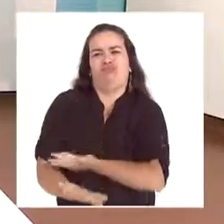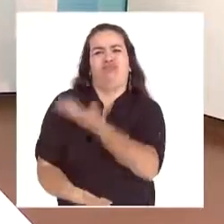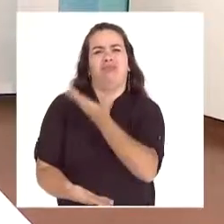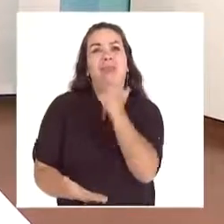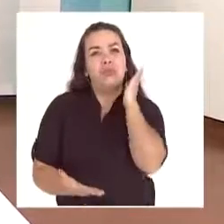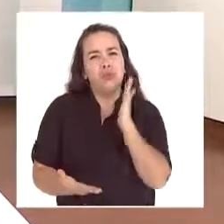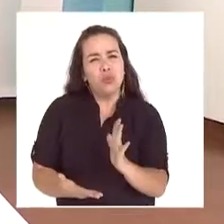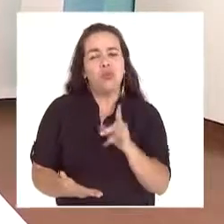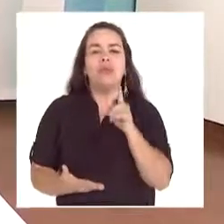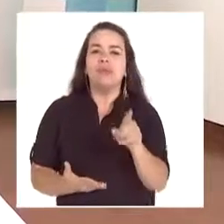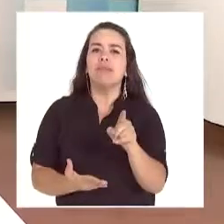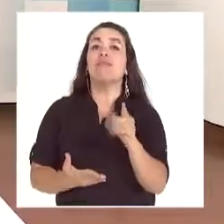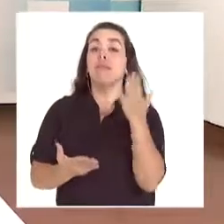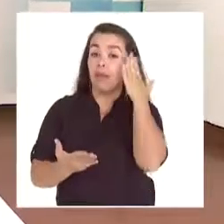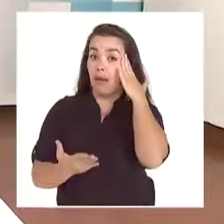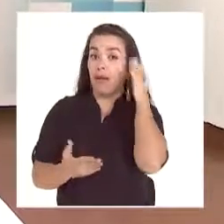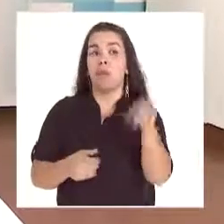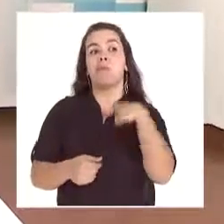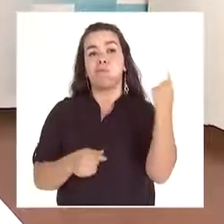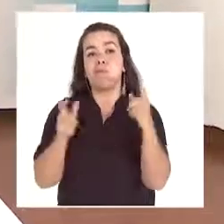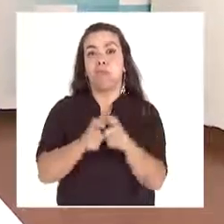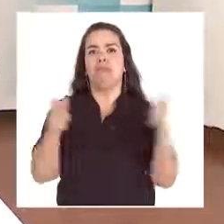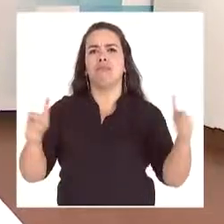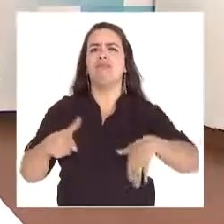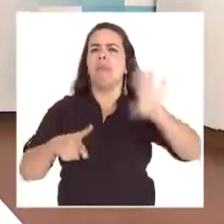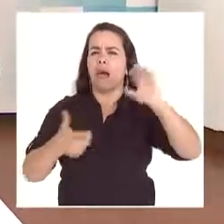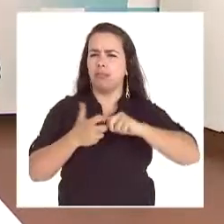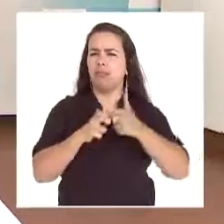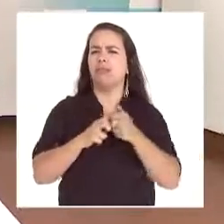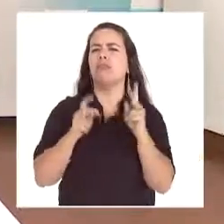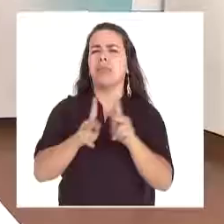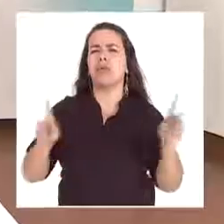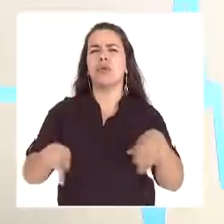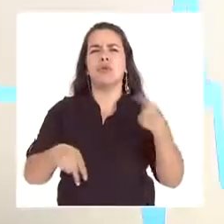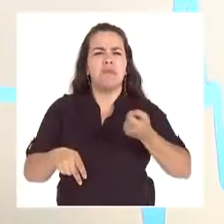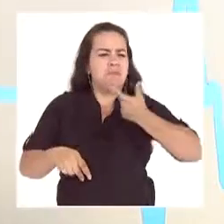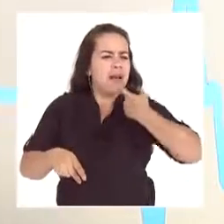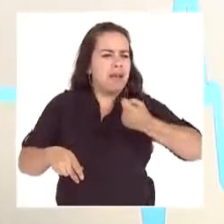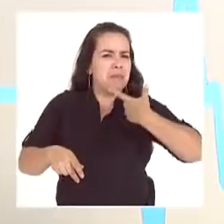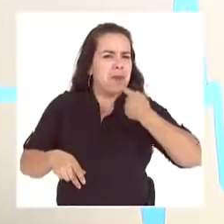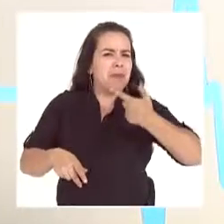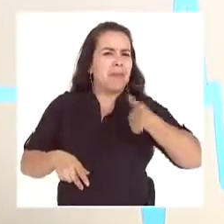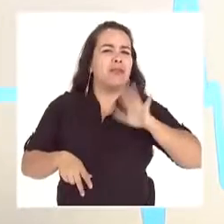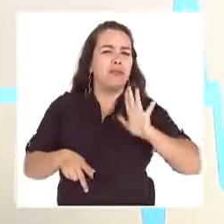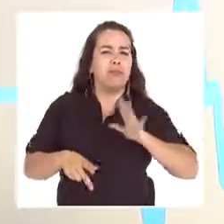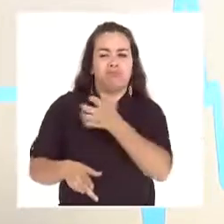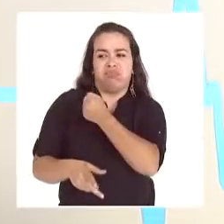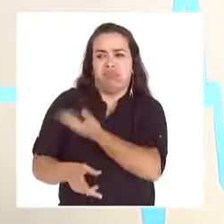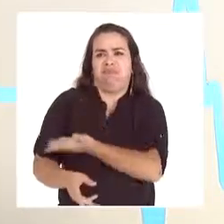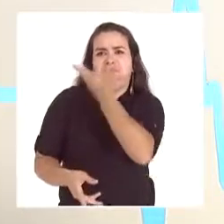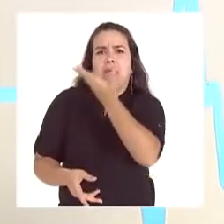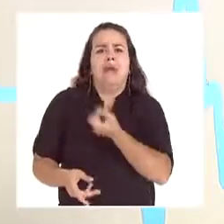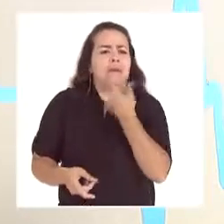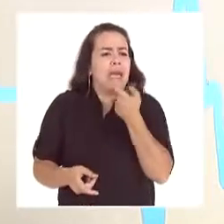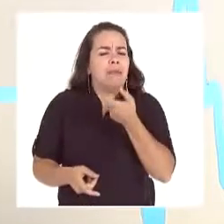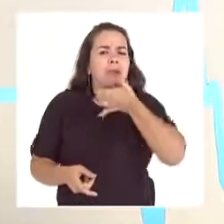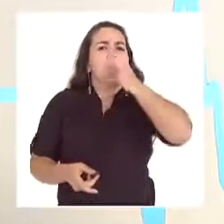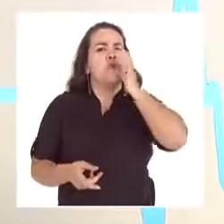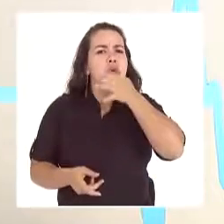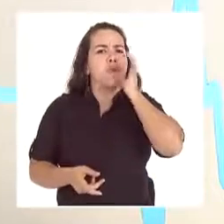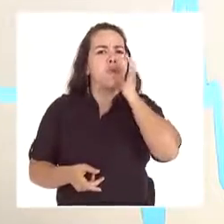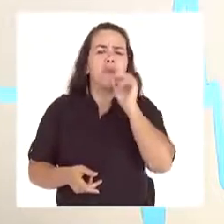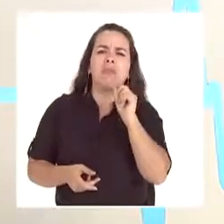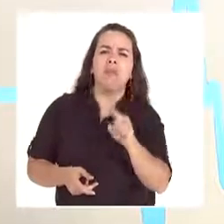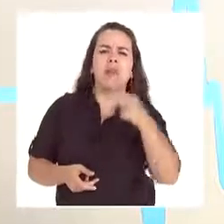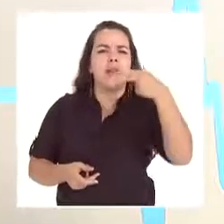con una estadística, un porcentaje muy alto de personas que están tomando medicamentos para la presión. La pregunta es, ¿qué es